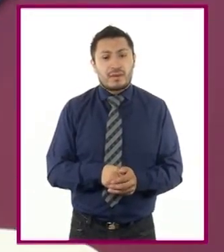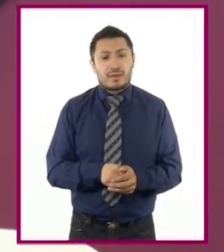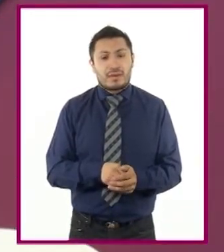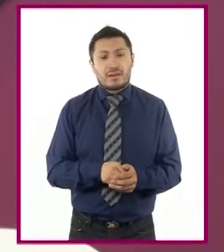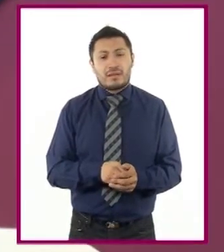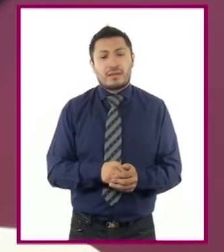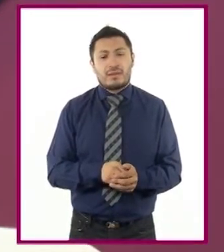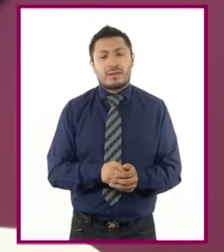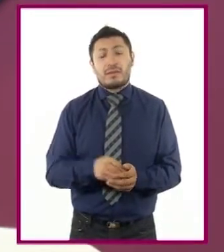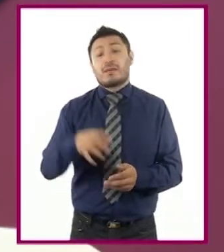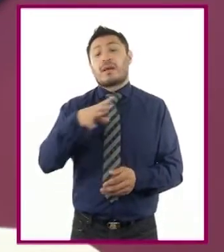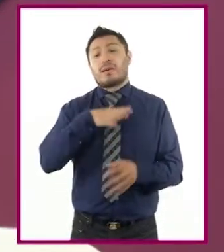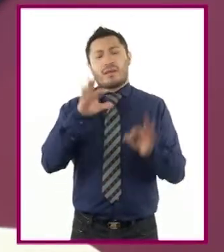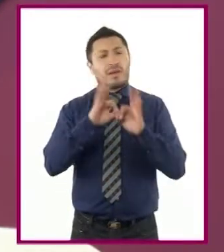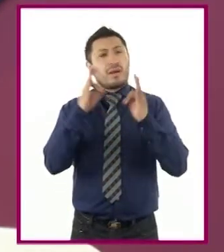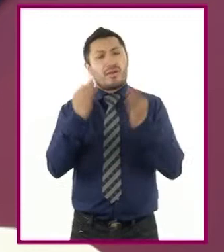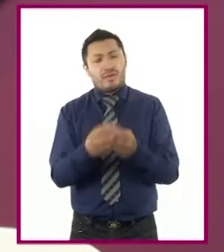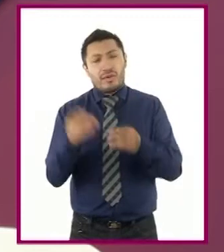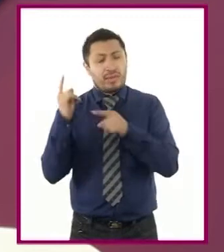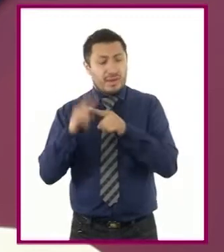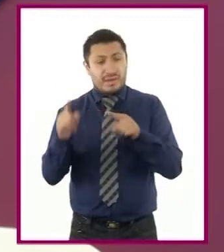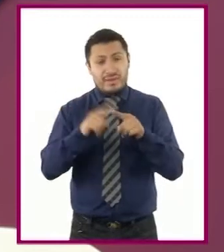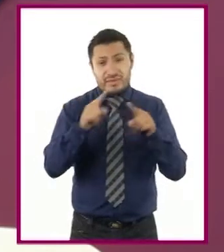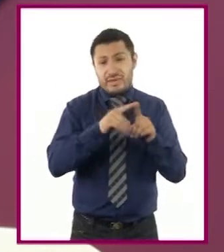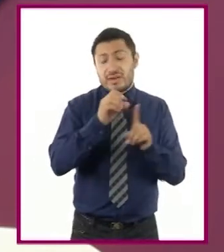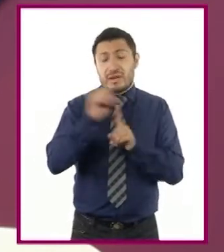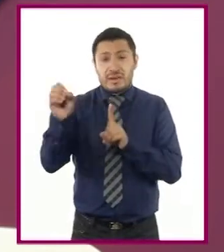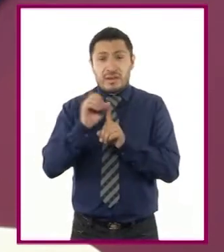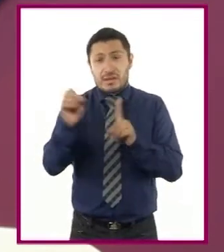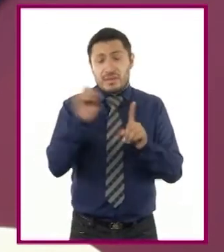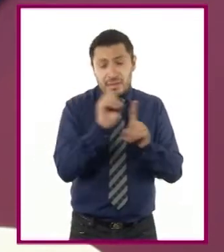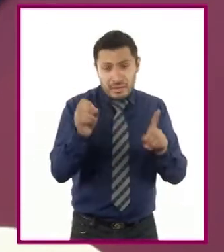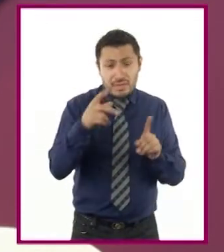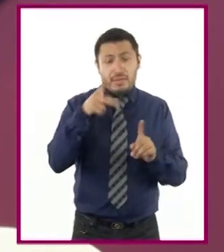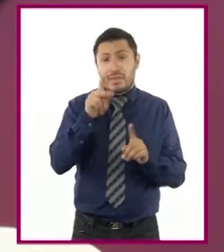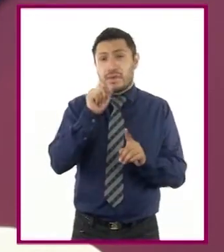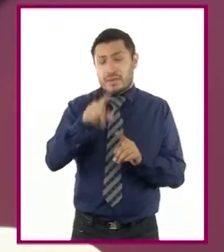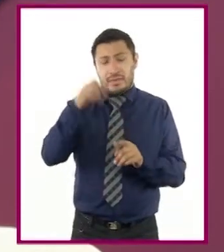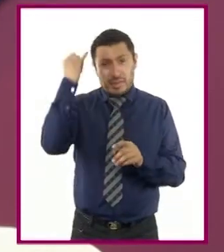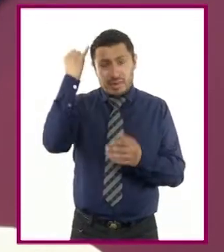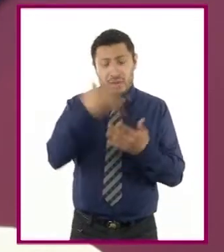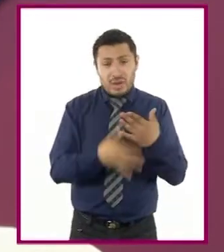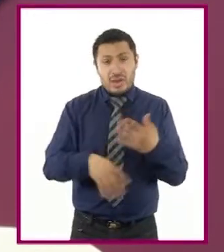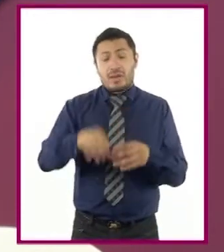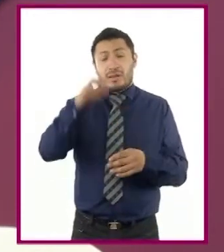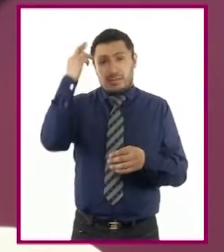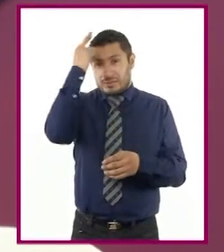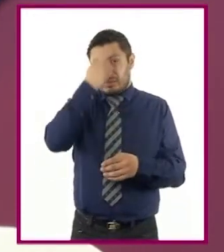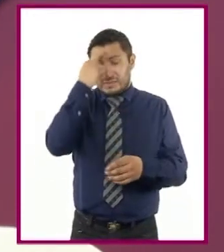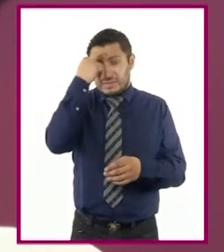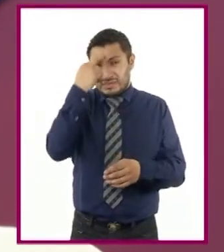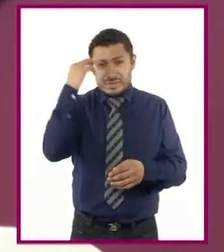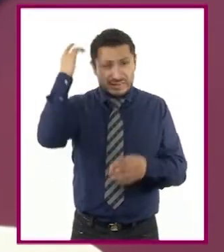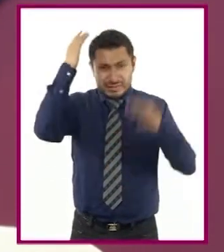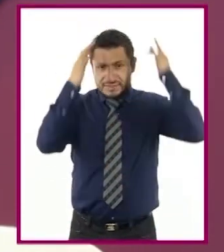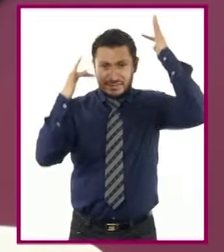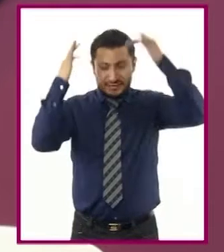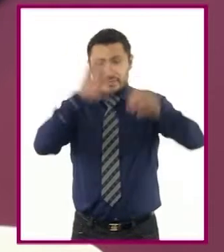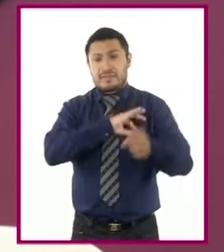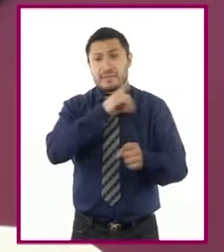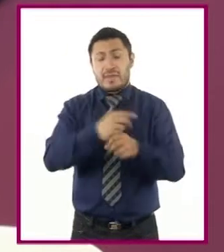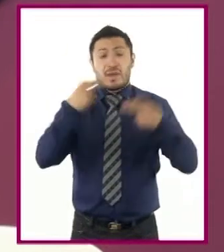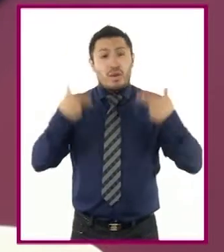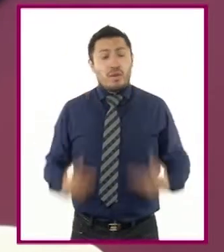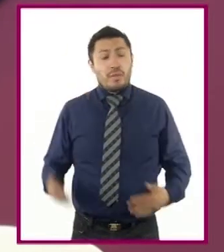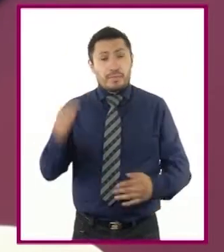abundancia convenientemente distribuida, sino de ilustración, razonamiento y oportunidad humana siempre crecientes,